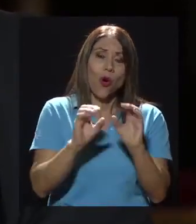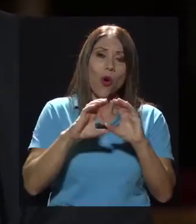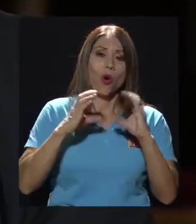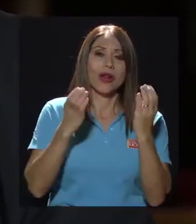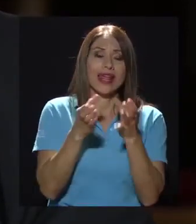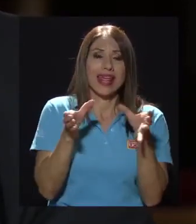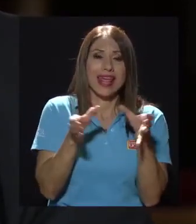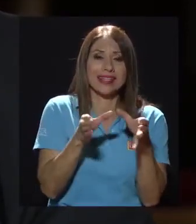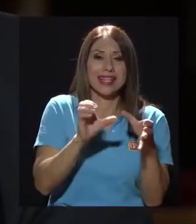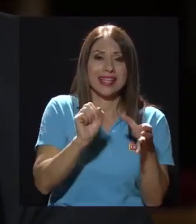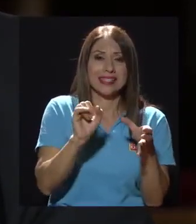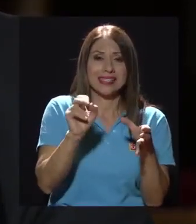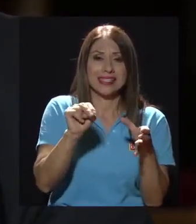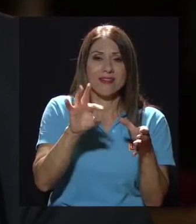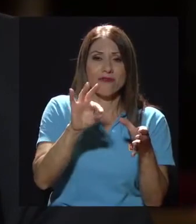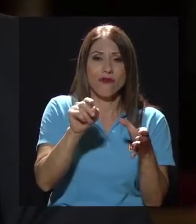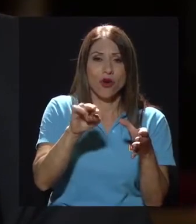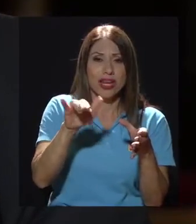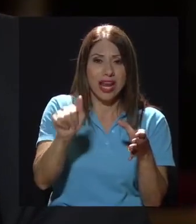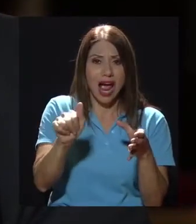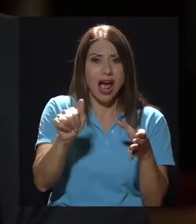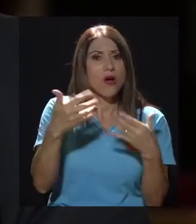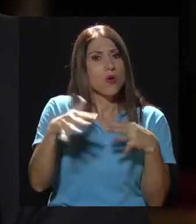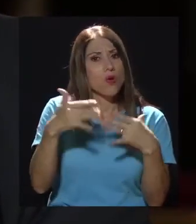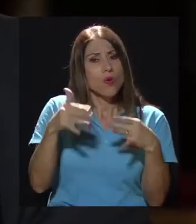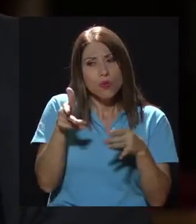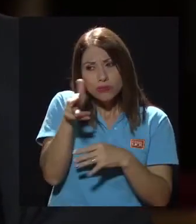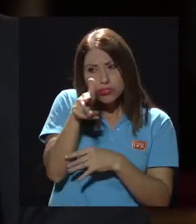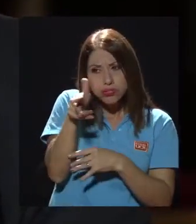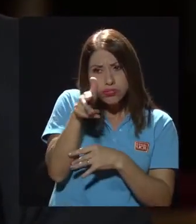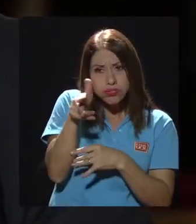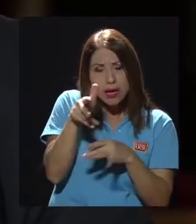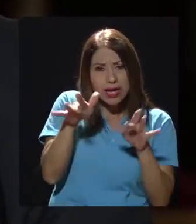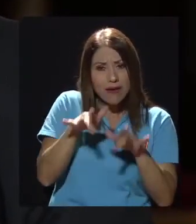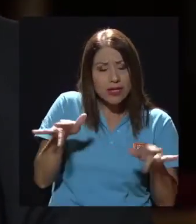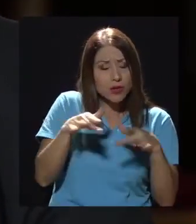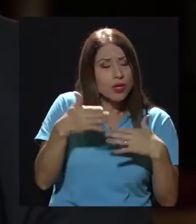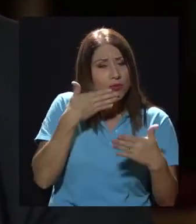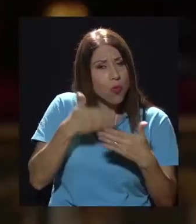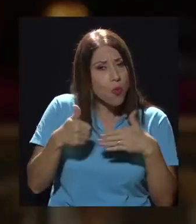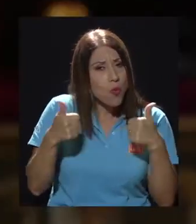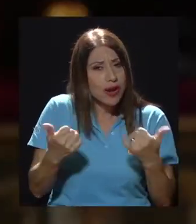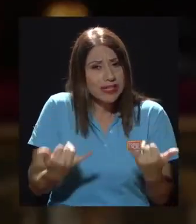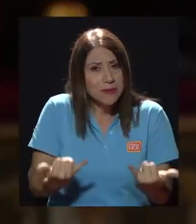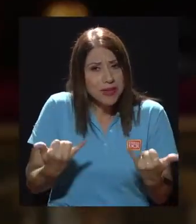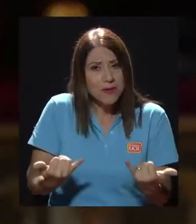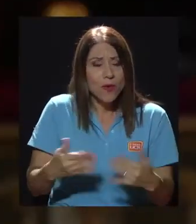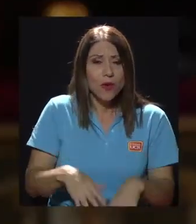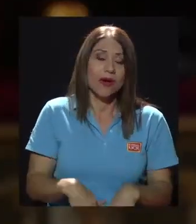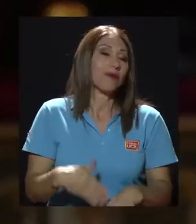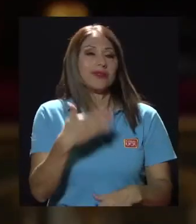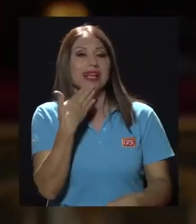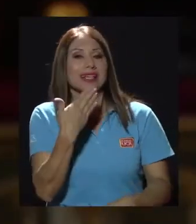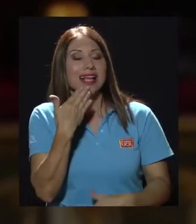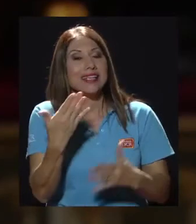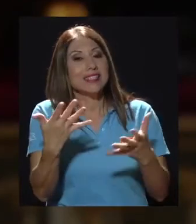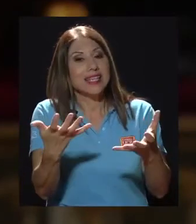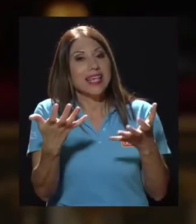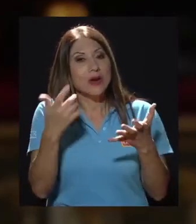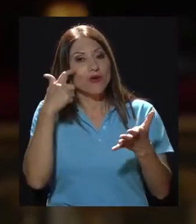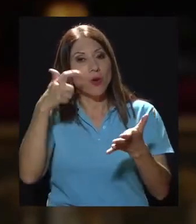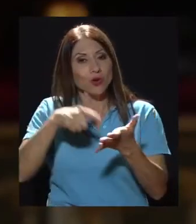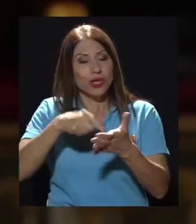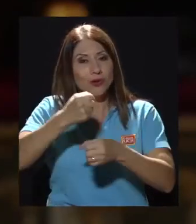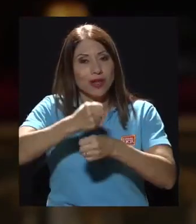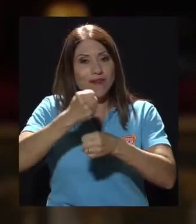muchas de las grabaciones y son de muy buenas grabaciones de los conciertos en vivo de la orquesta. Muchas gracias. Yo quiero reconocerle hoy un trabajo muy